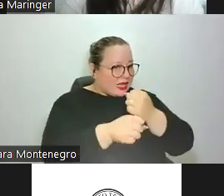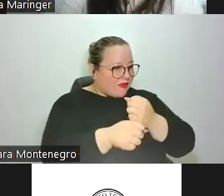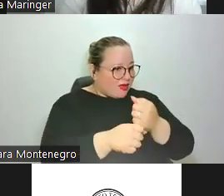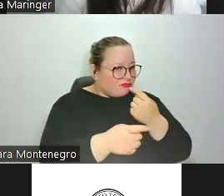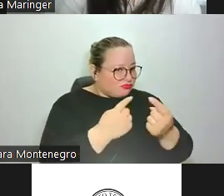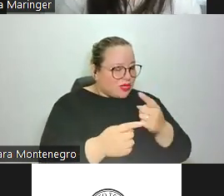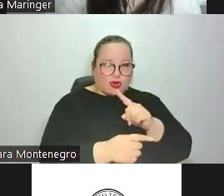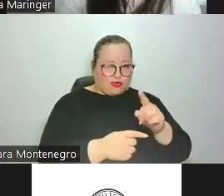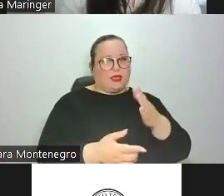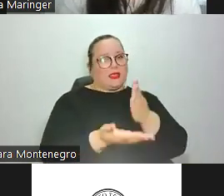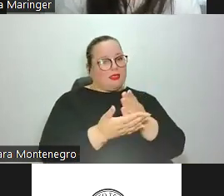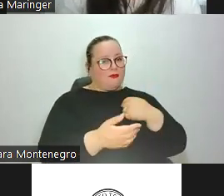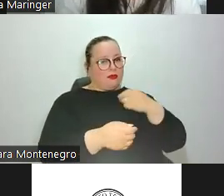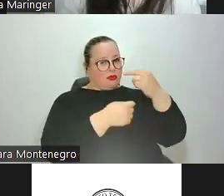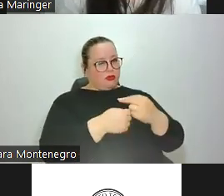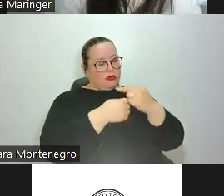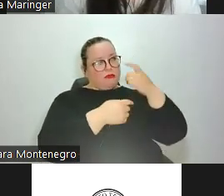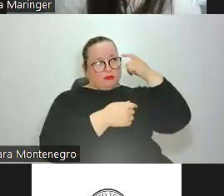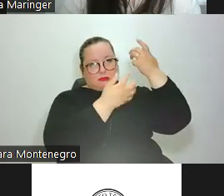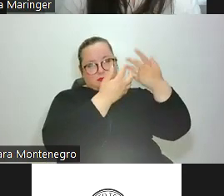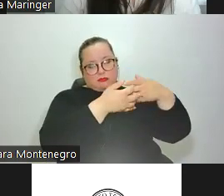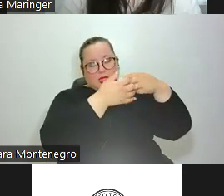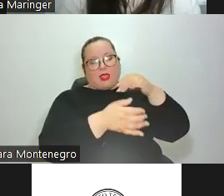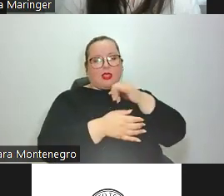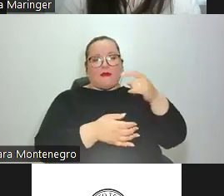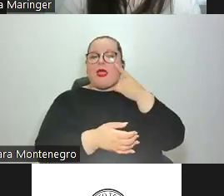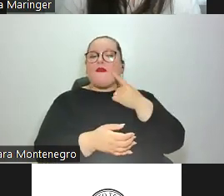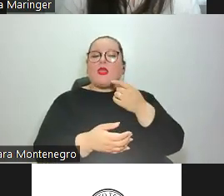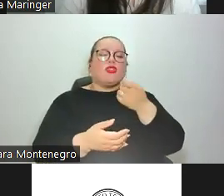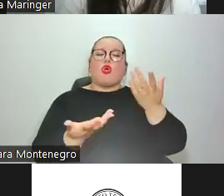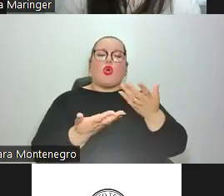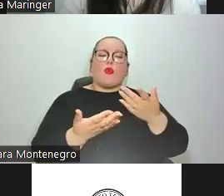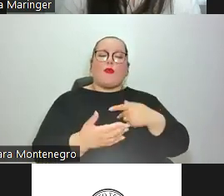para luego ver cuál es tu propuesta de valor que resulta de todo esto,